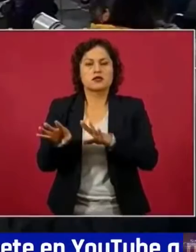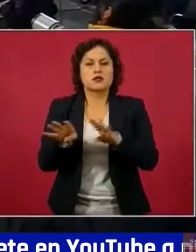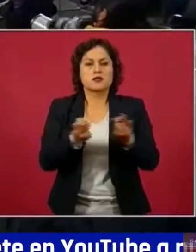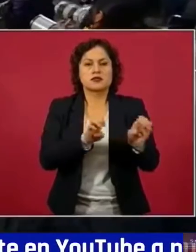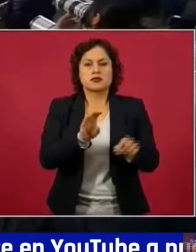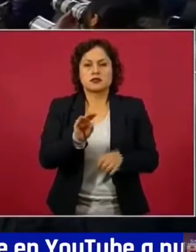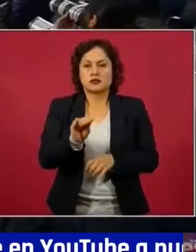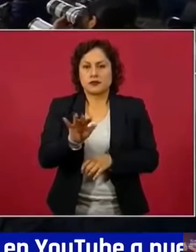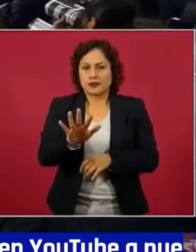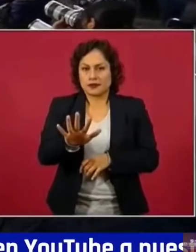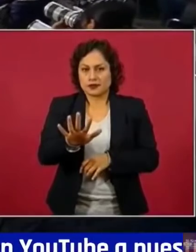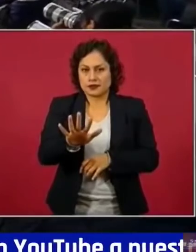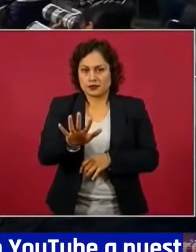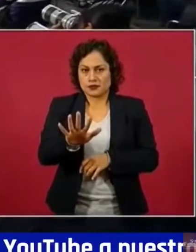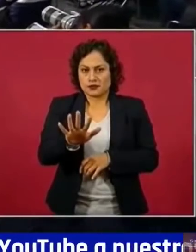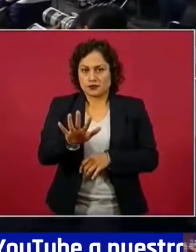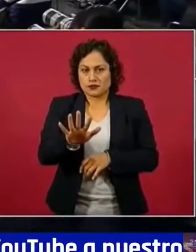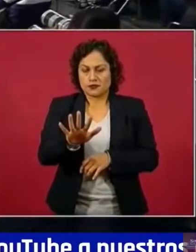1995,